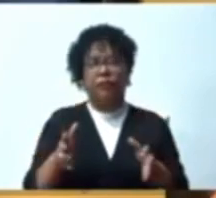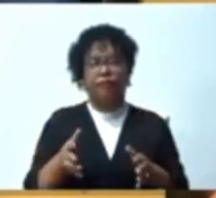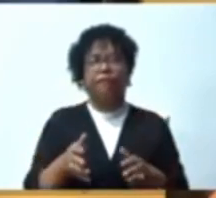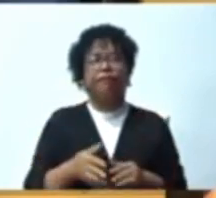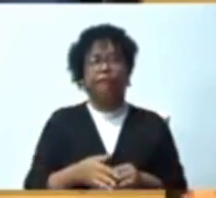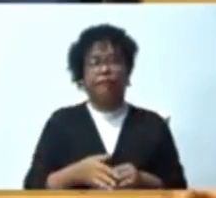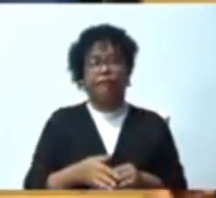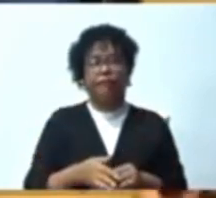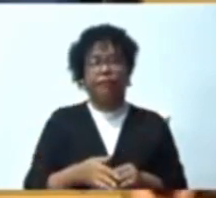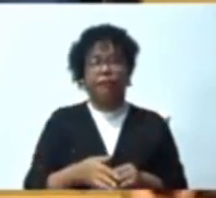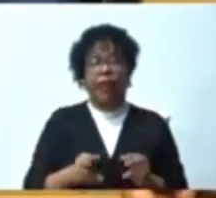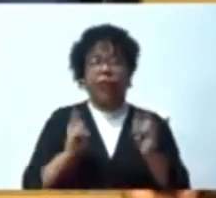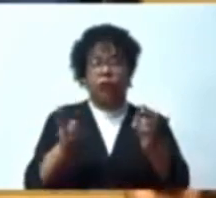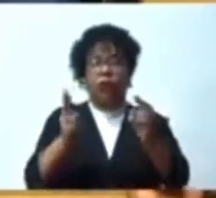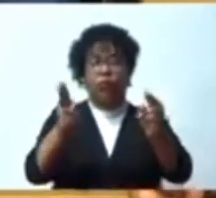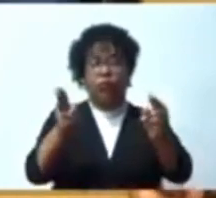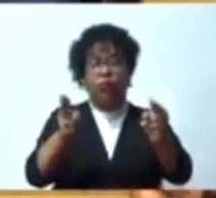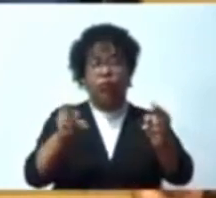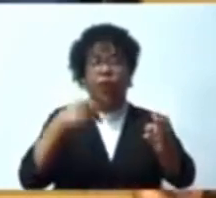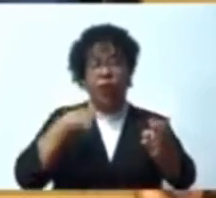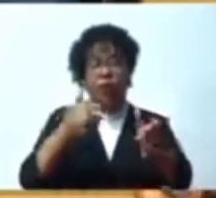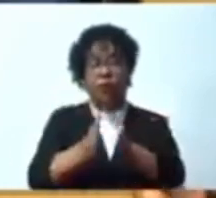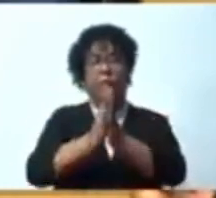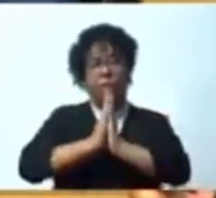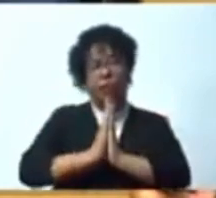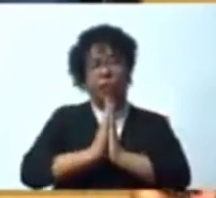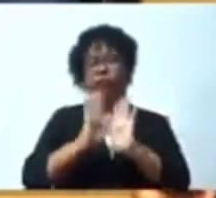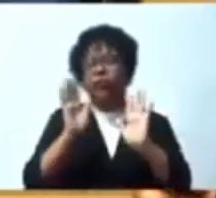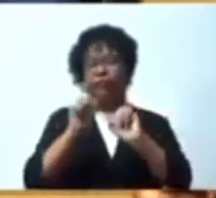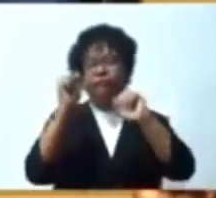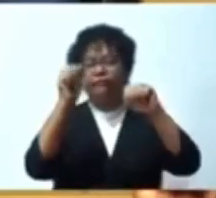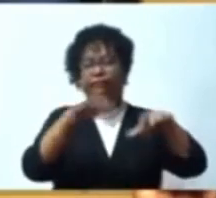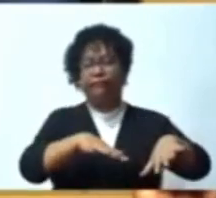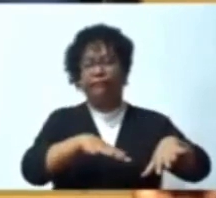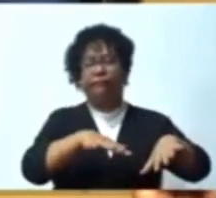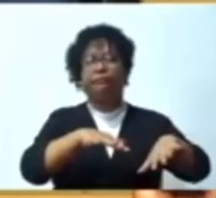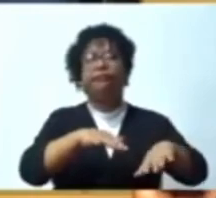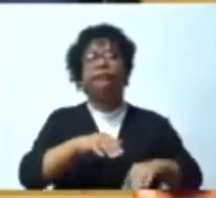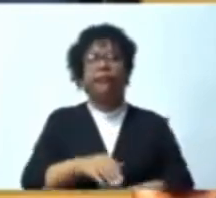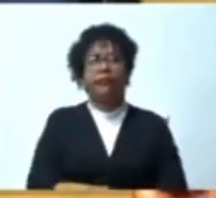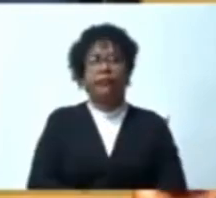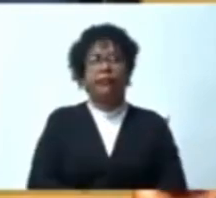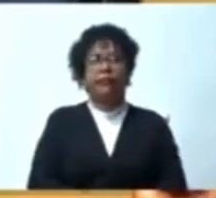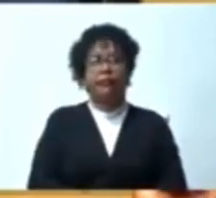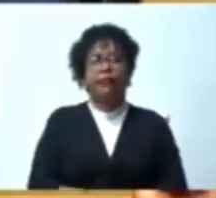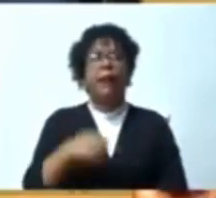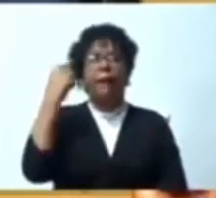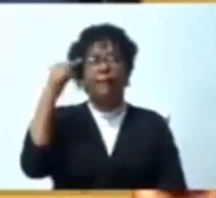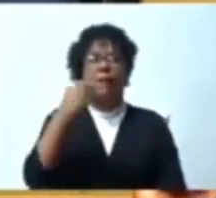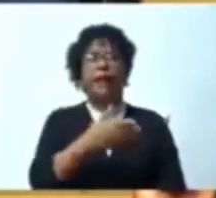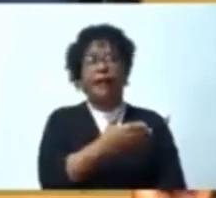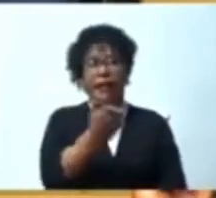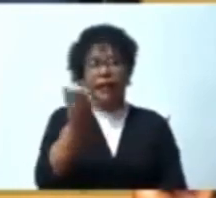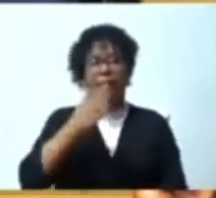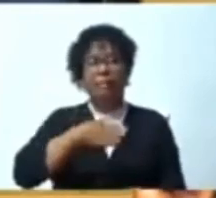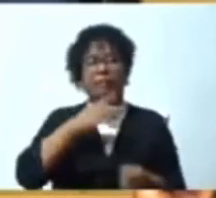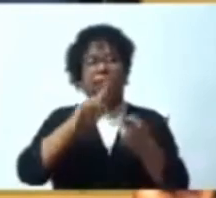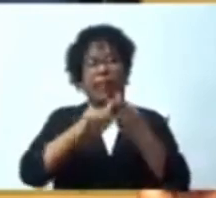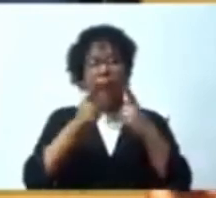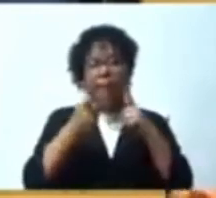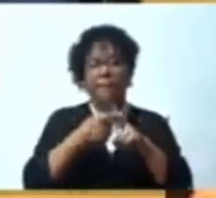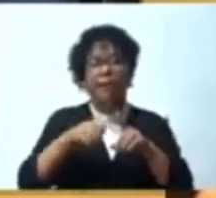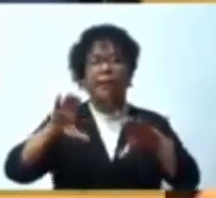estoy retirando la solicitud de declaratoria de urgencia que había hecho para que mis amigos de la oposición